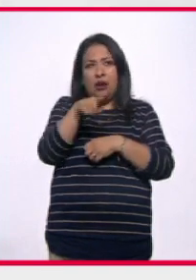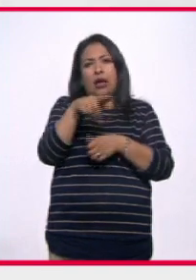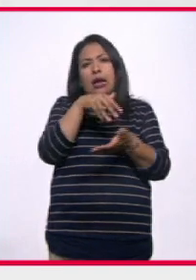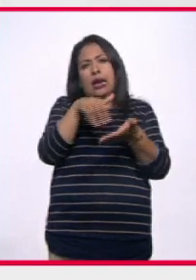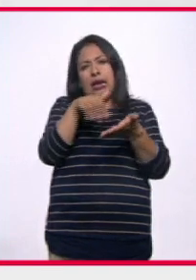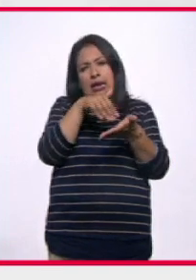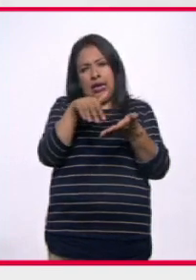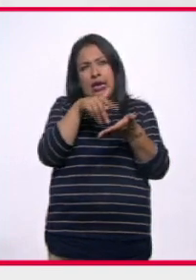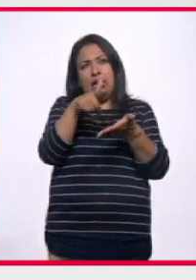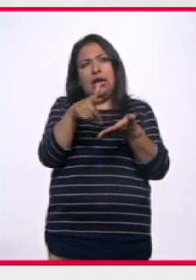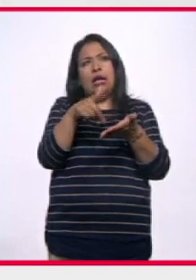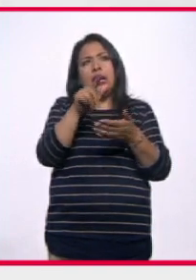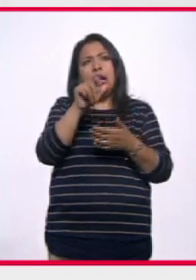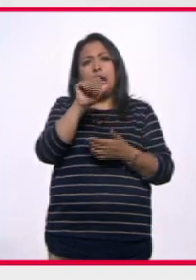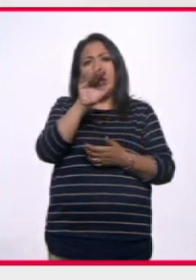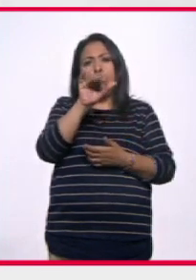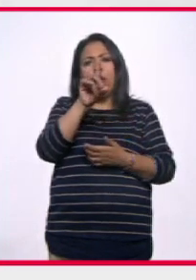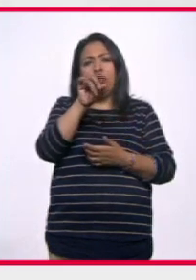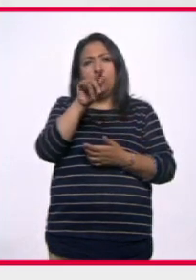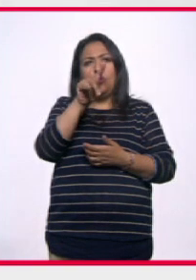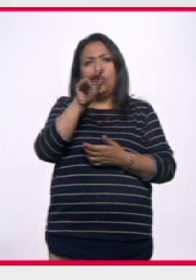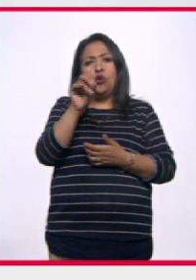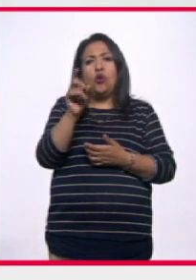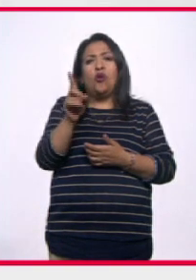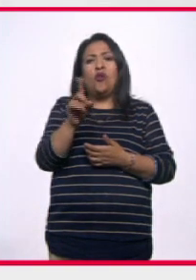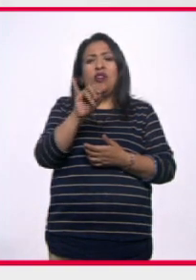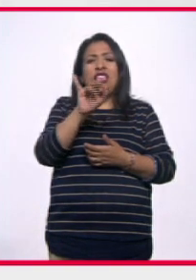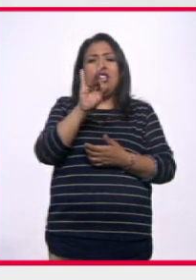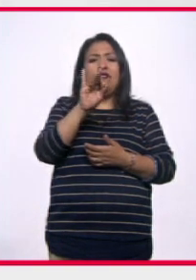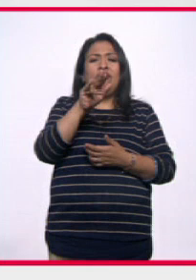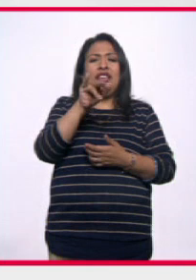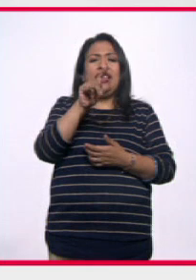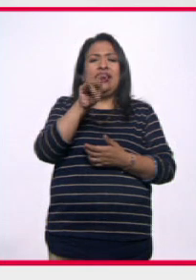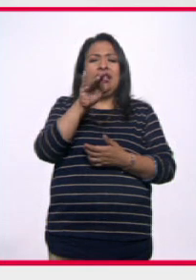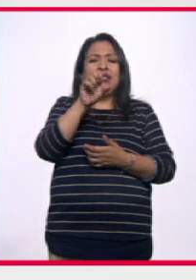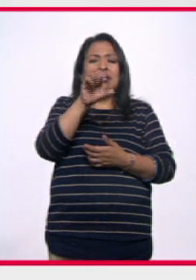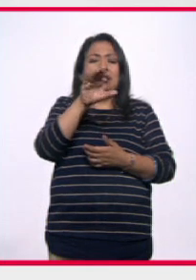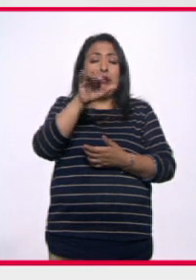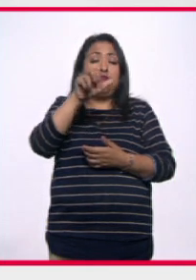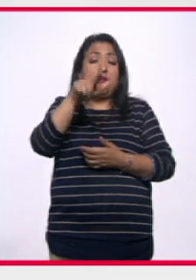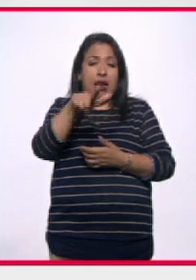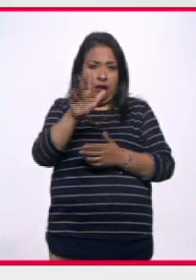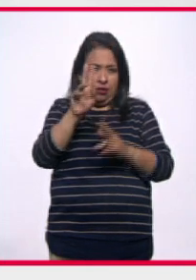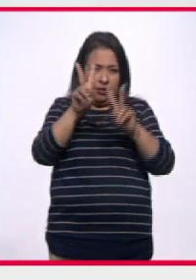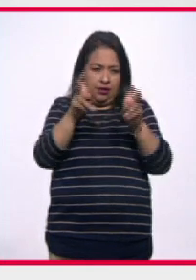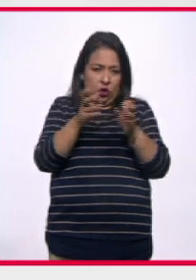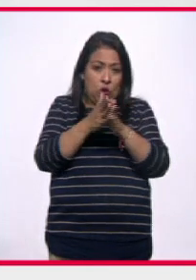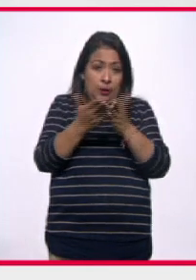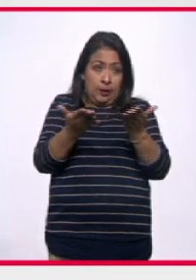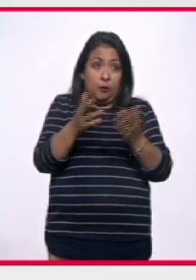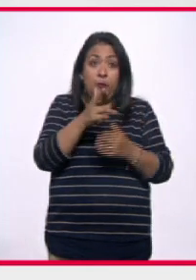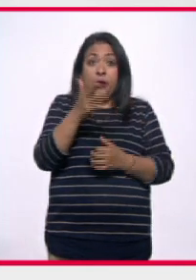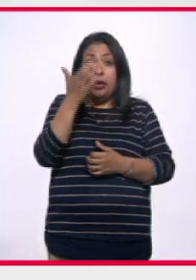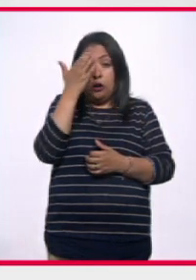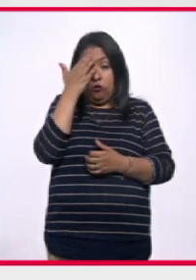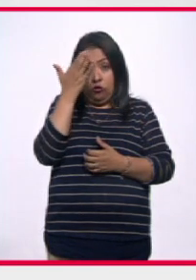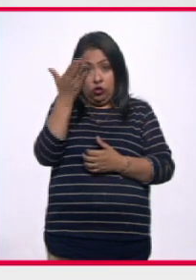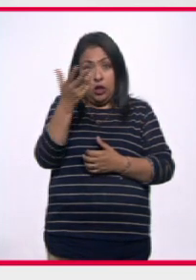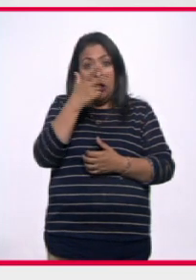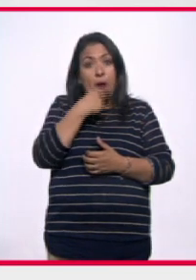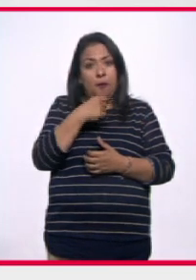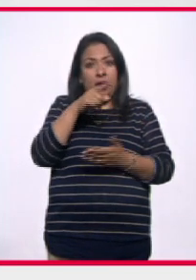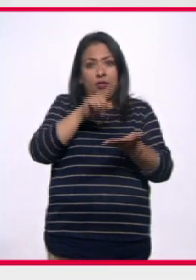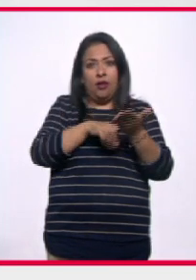a leer un acueducto el intención affinity si mal así es y reconocer en él a